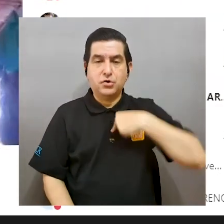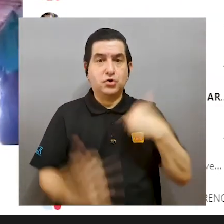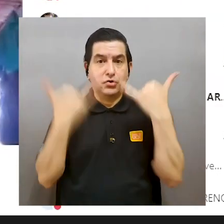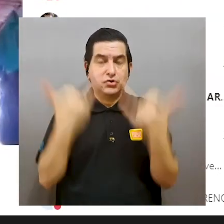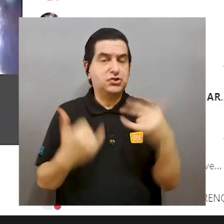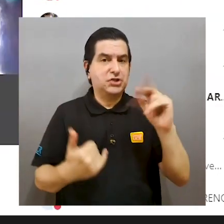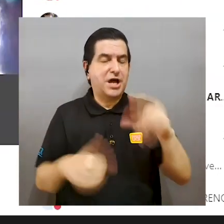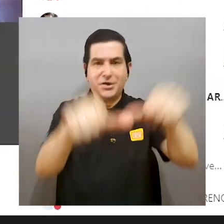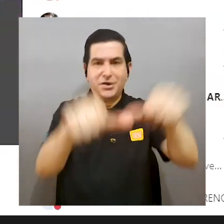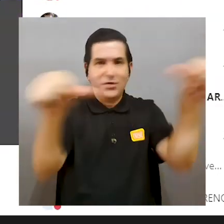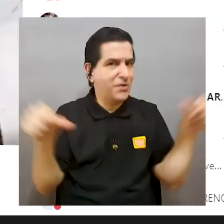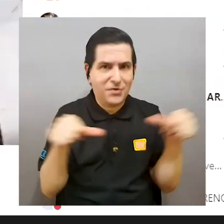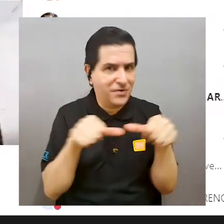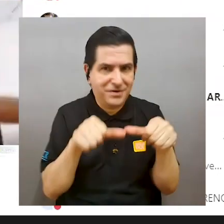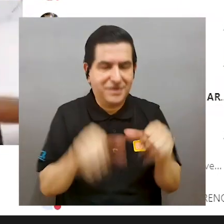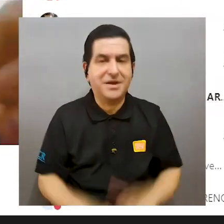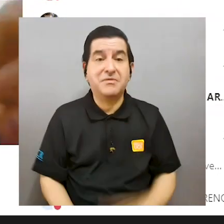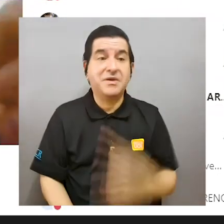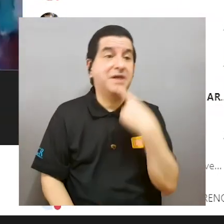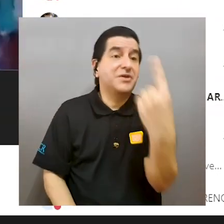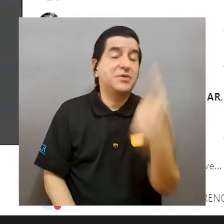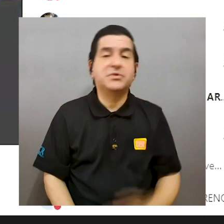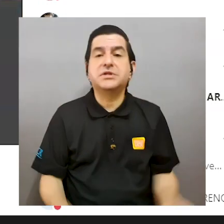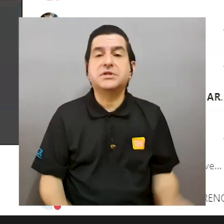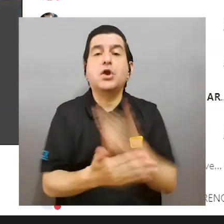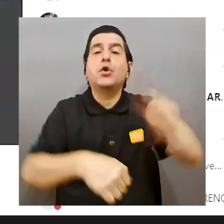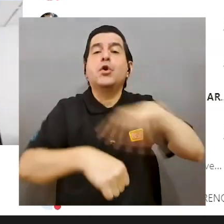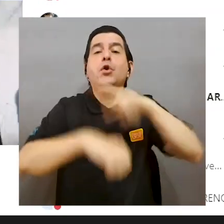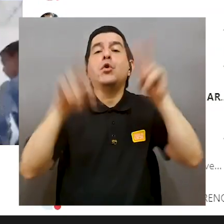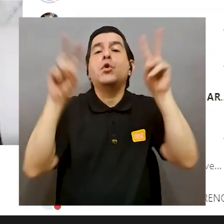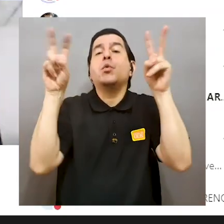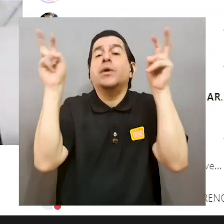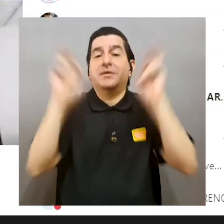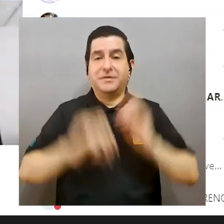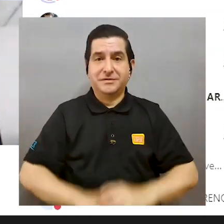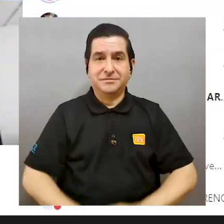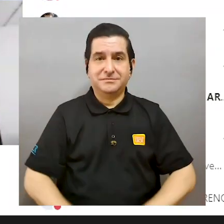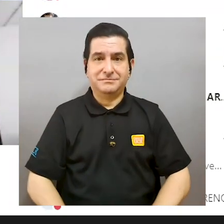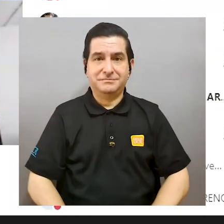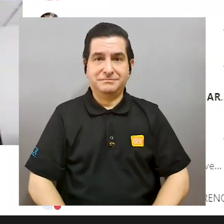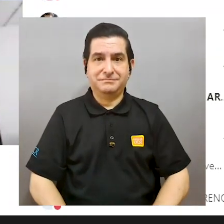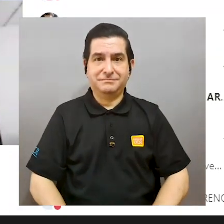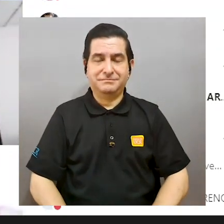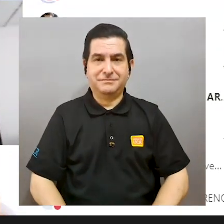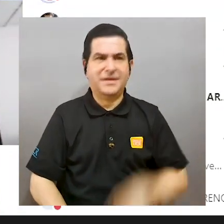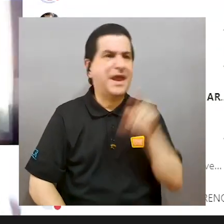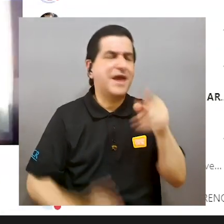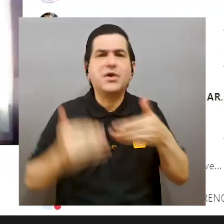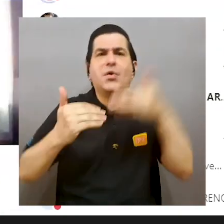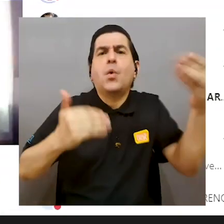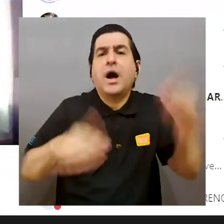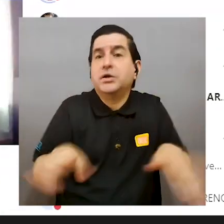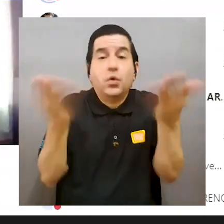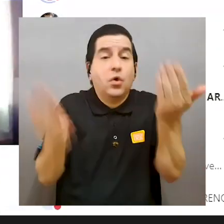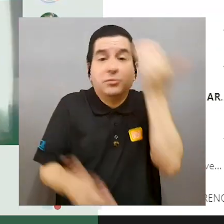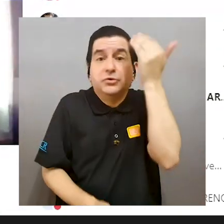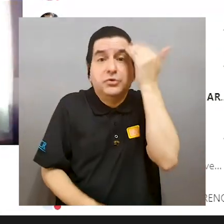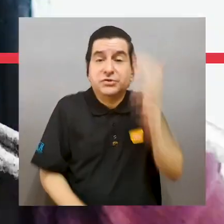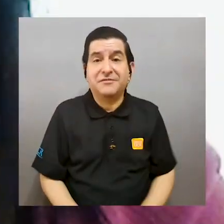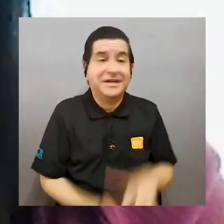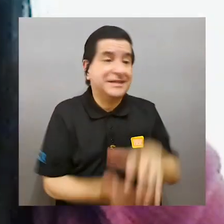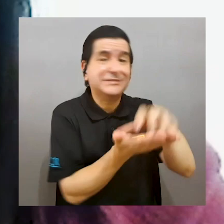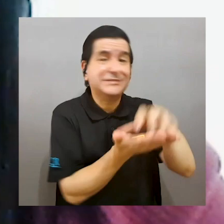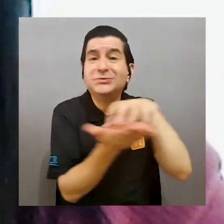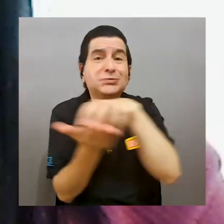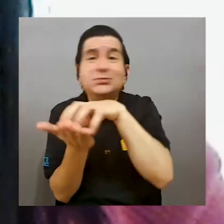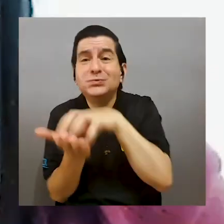estamos presenciales y como dicen, ¿verdad? Siempre la nueva normalidad. ¿Cuándo va a llegar? ¿Cómo va a ser? No lo sabemos,